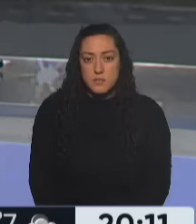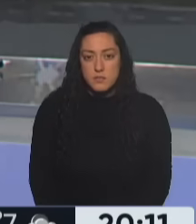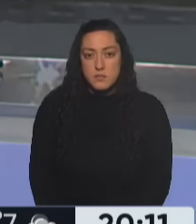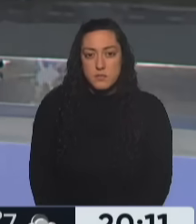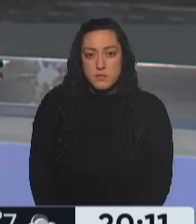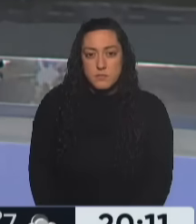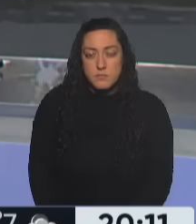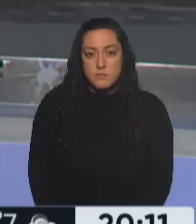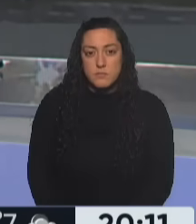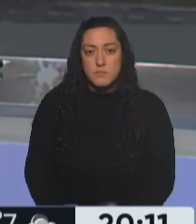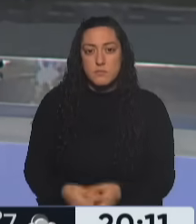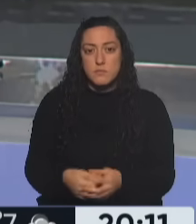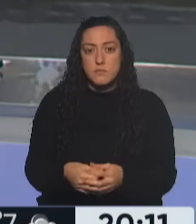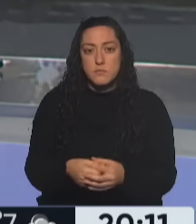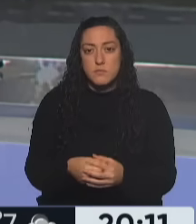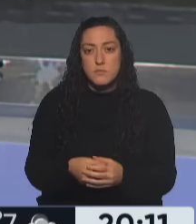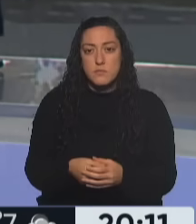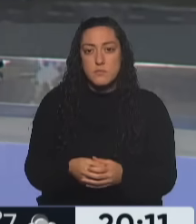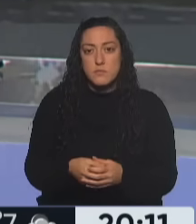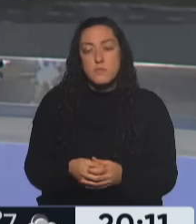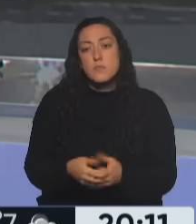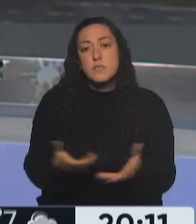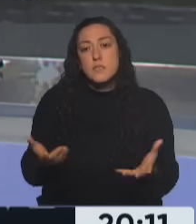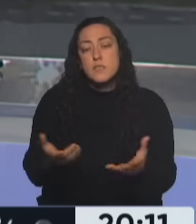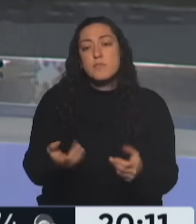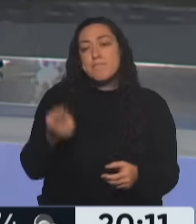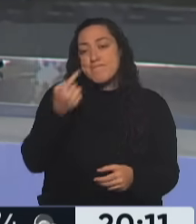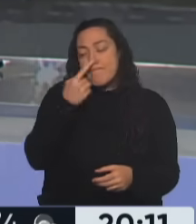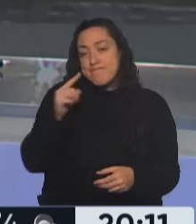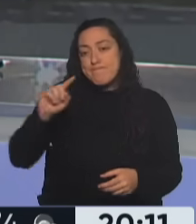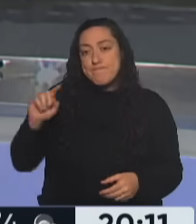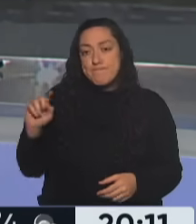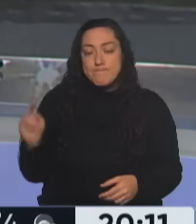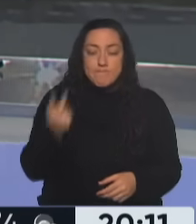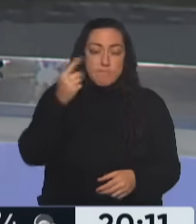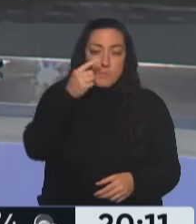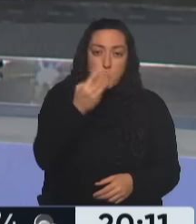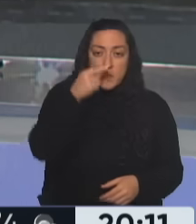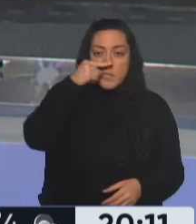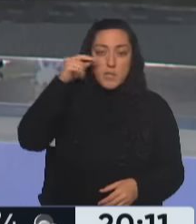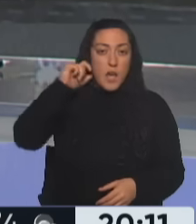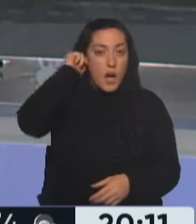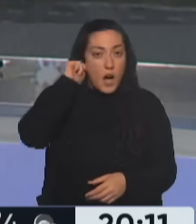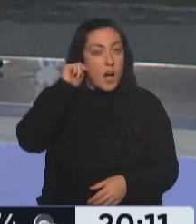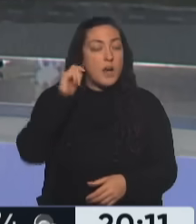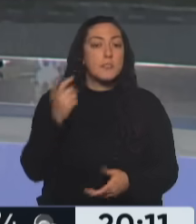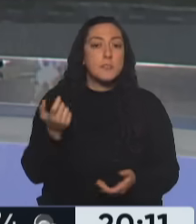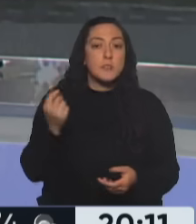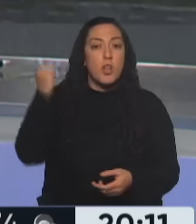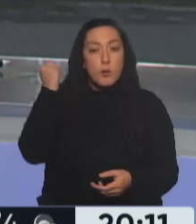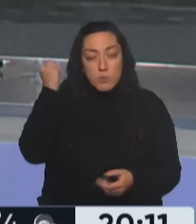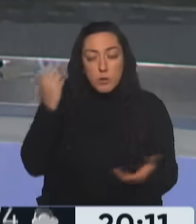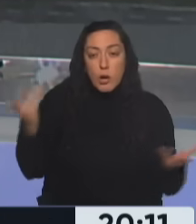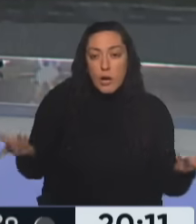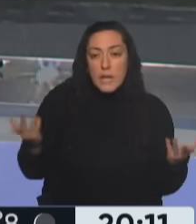Bueno, seguimos hablando de Locomotora Oliveras, de este Sí. desenlace fatal, lamentablemente 47 años, y hay que hablar del por